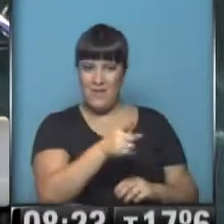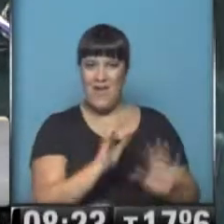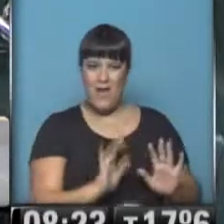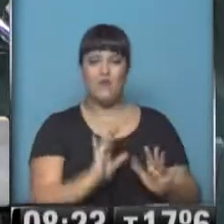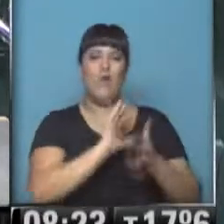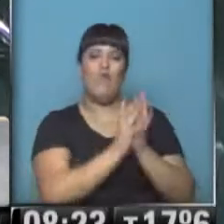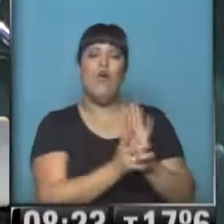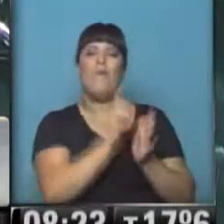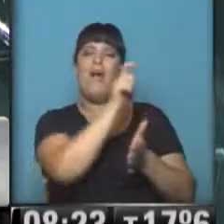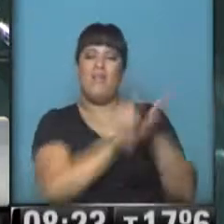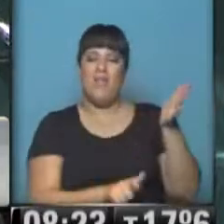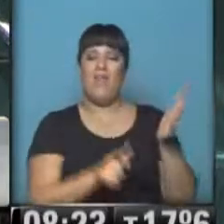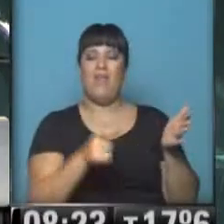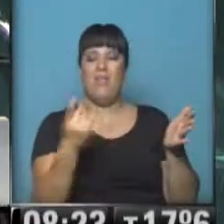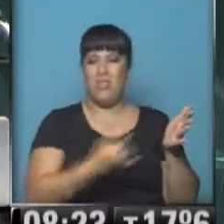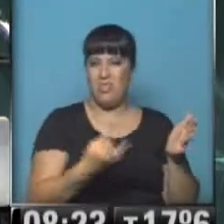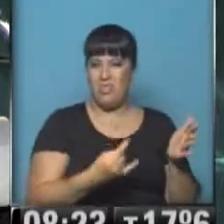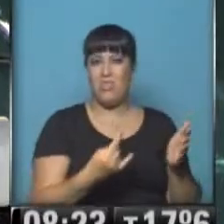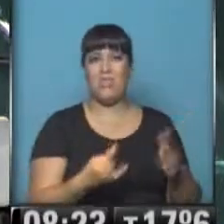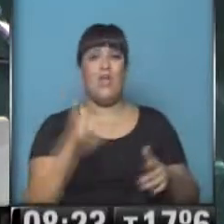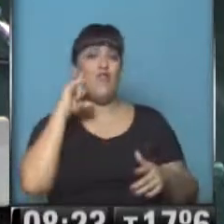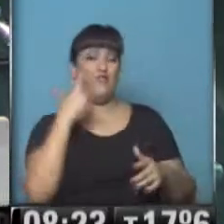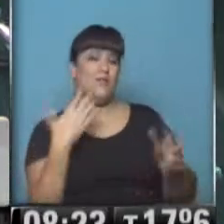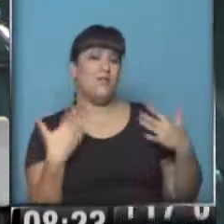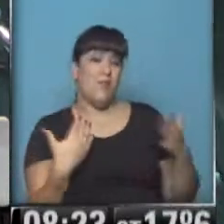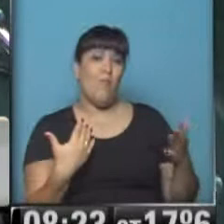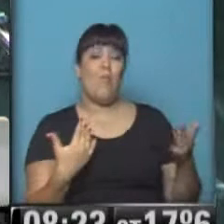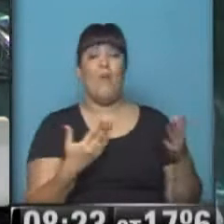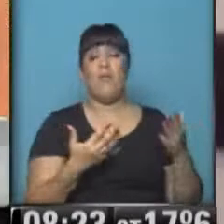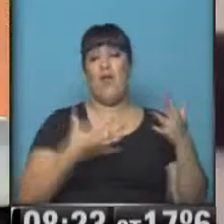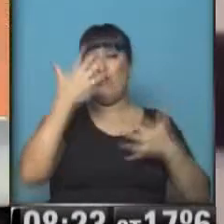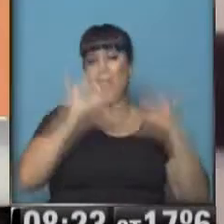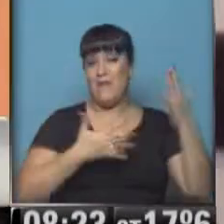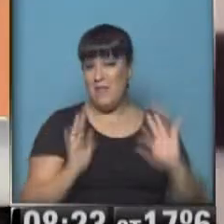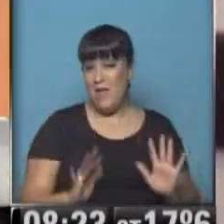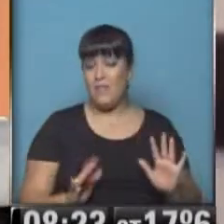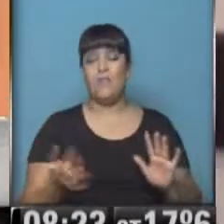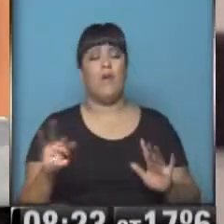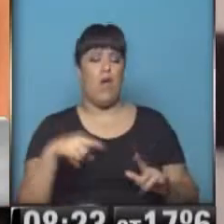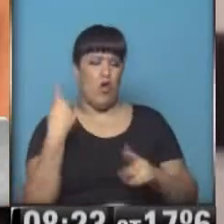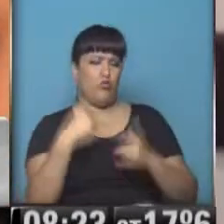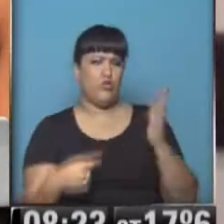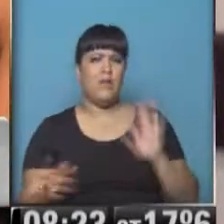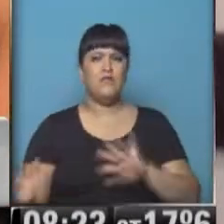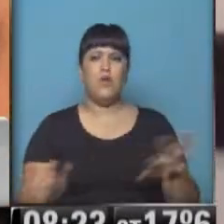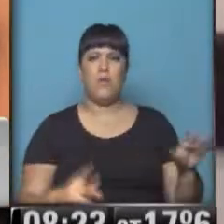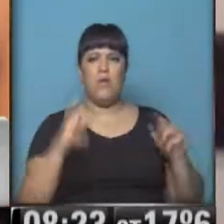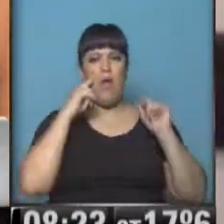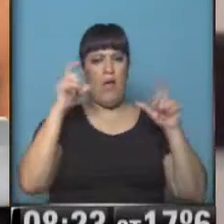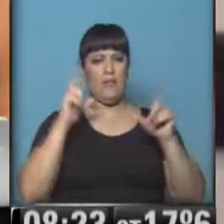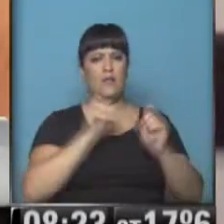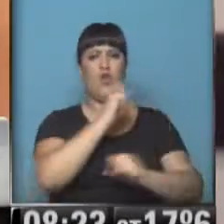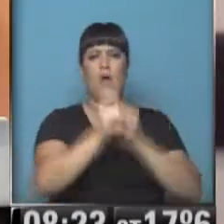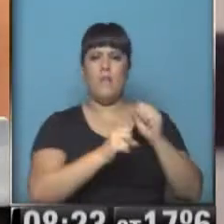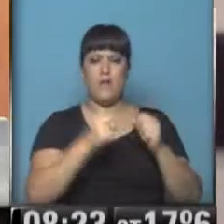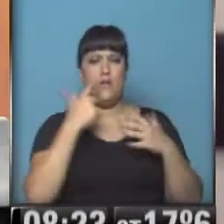un método por el cual inocentemente alguien podría tener la contabilidad de una factura hay otros casos que son empresas